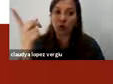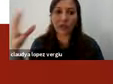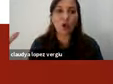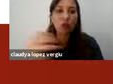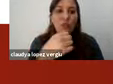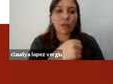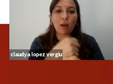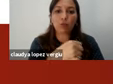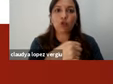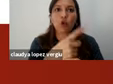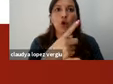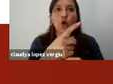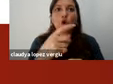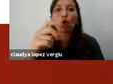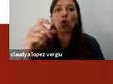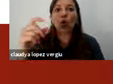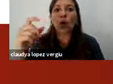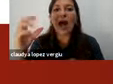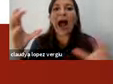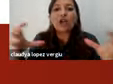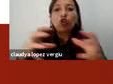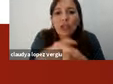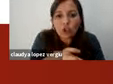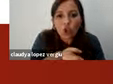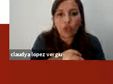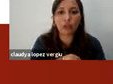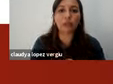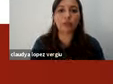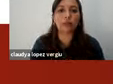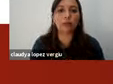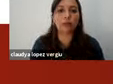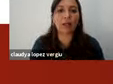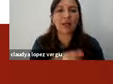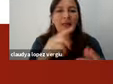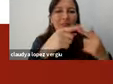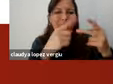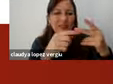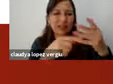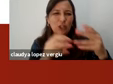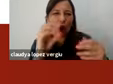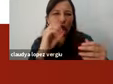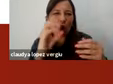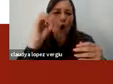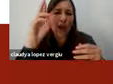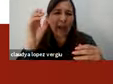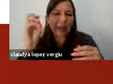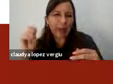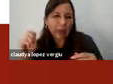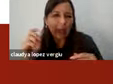trabajamos con empresas, pero también trabajamos con asociaciones, con distintos tipos de organizaciones, con gremios,